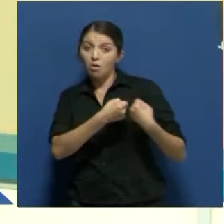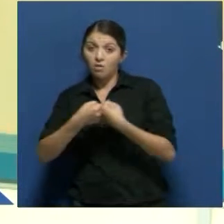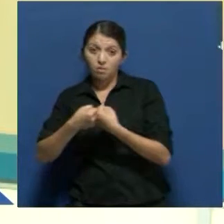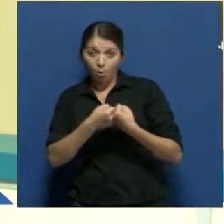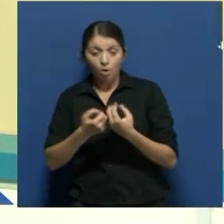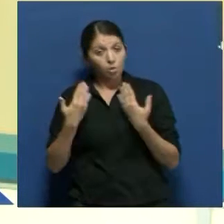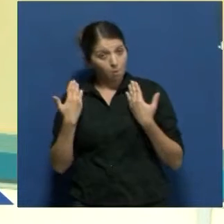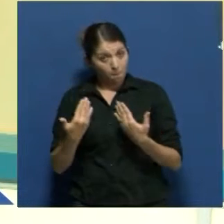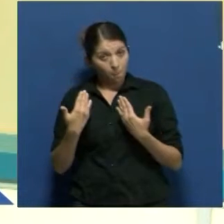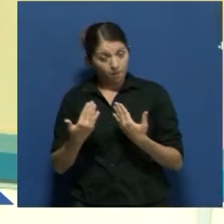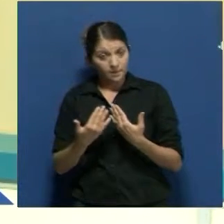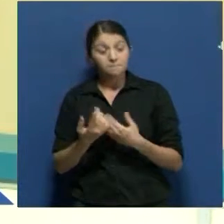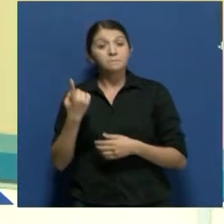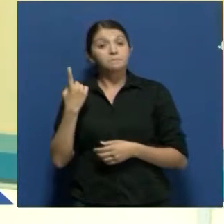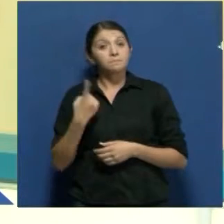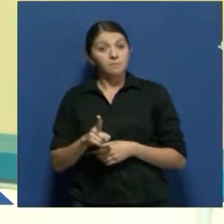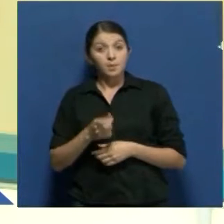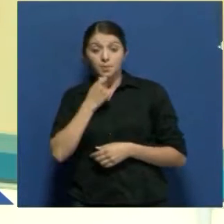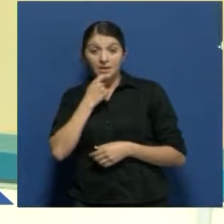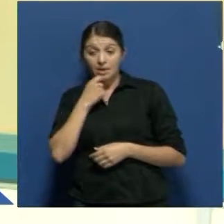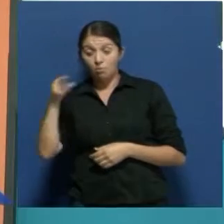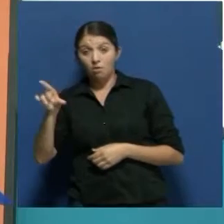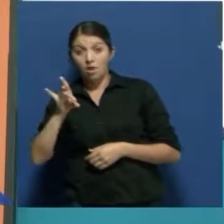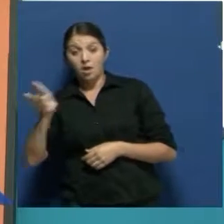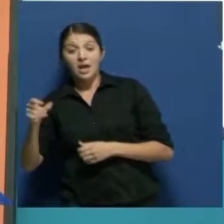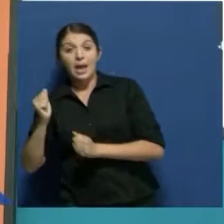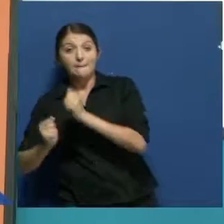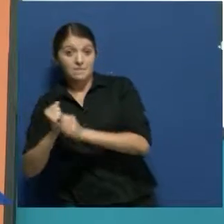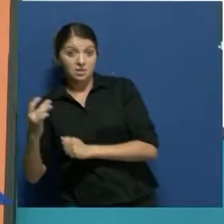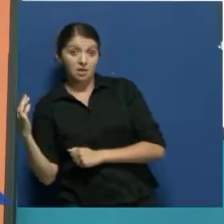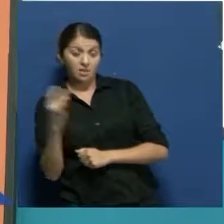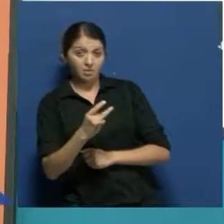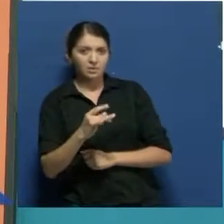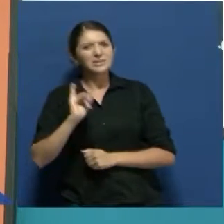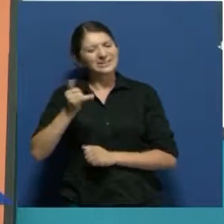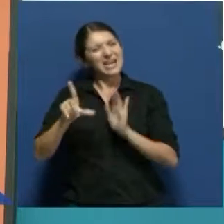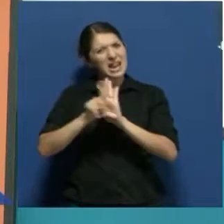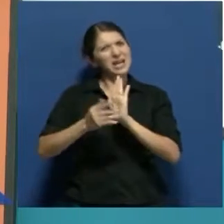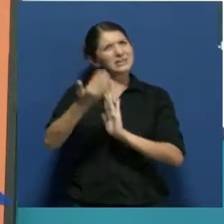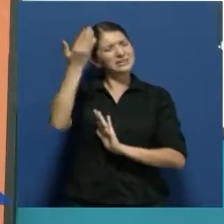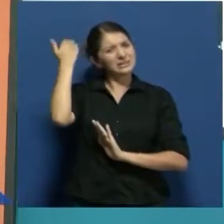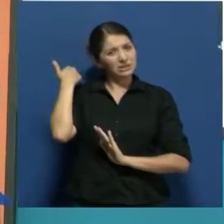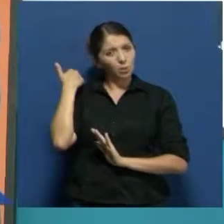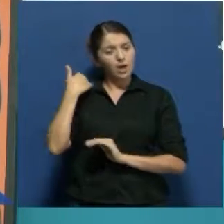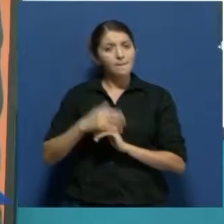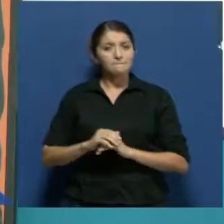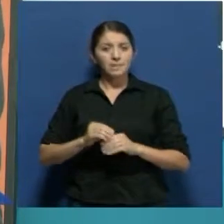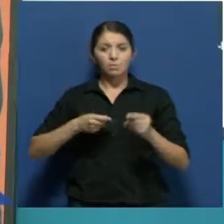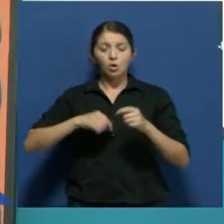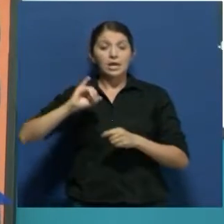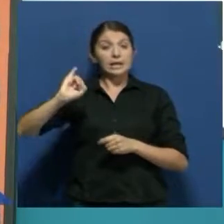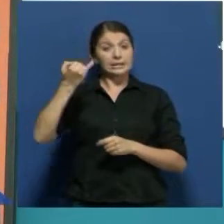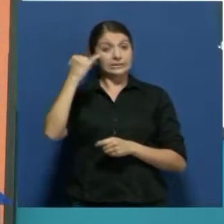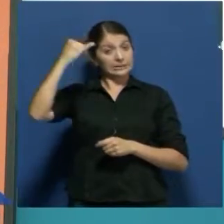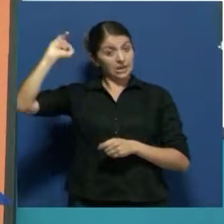sí, entre el que debe y el que debe cobrar. Sí, una ley muy vieja que data de la época de la convertibilidad y que justamente suspende la aplicación de intereses. Y